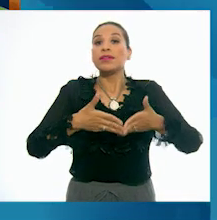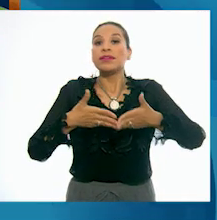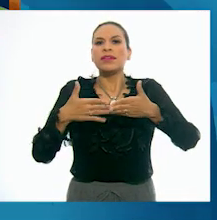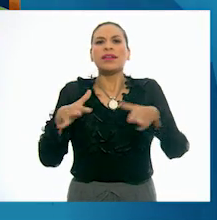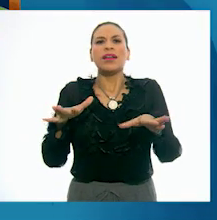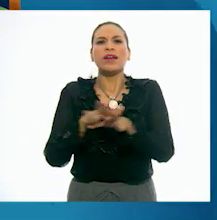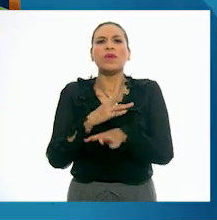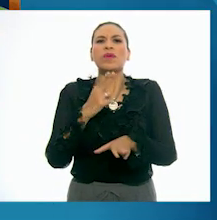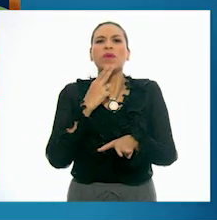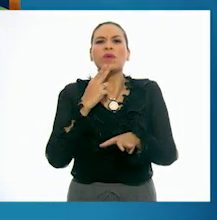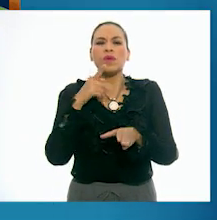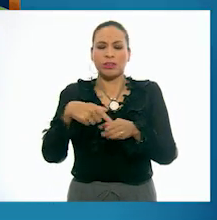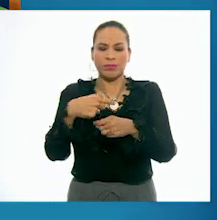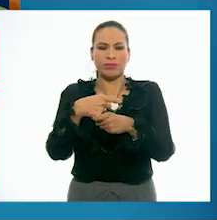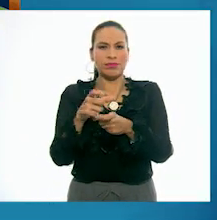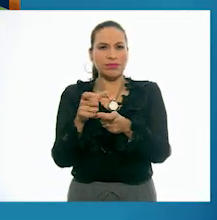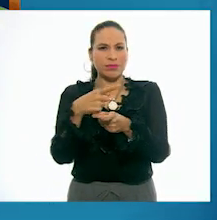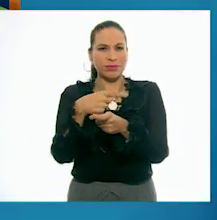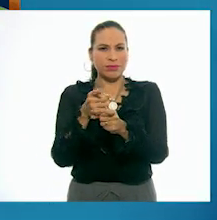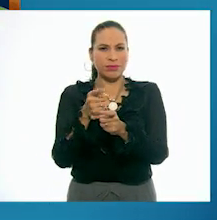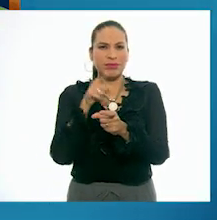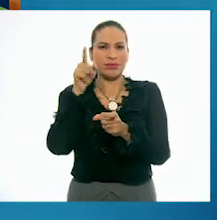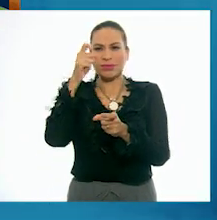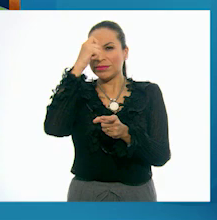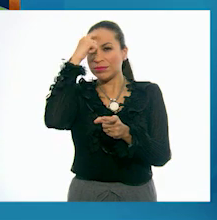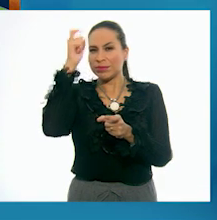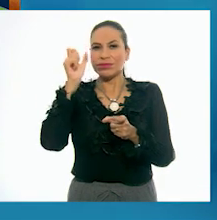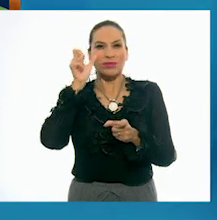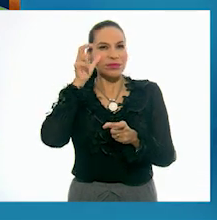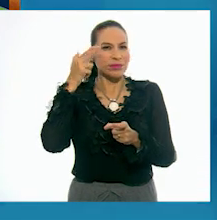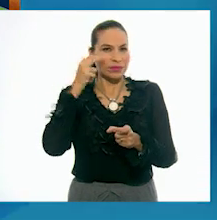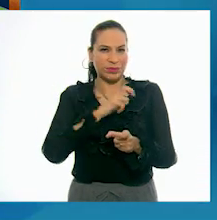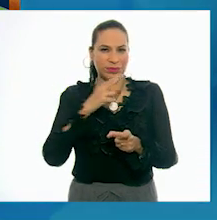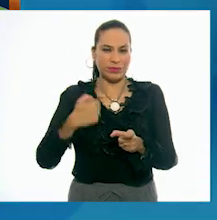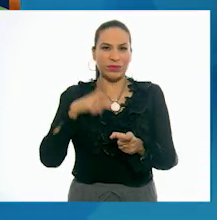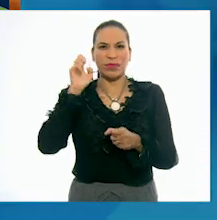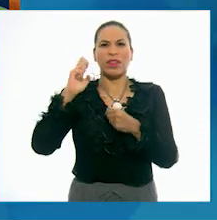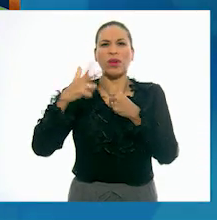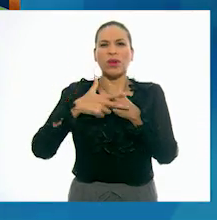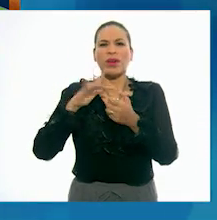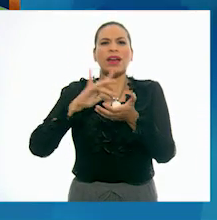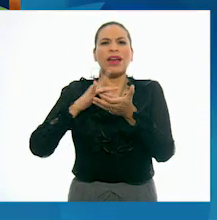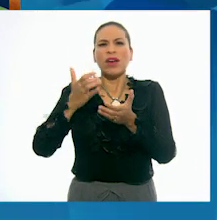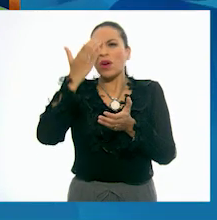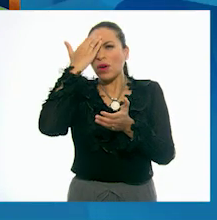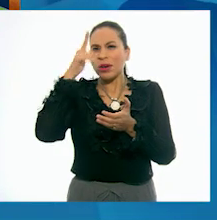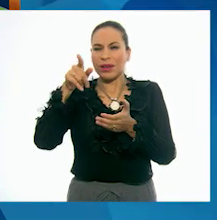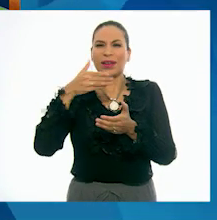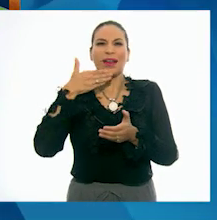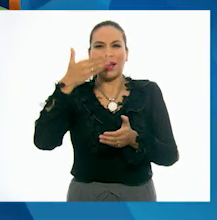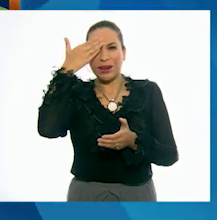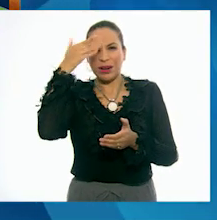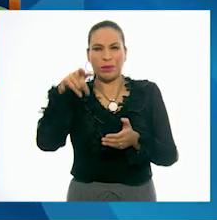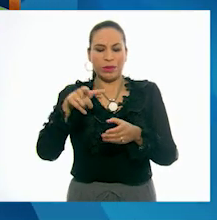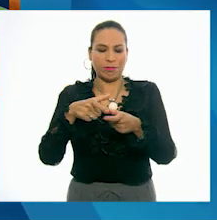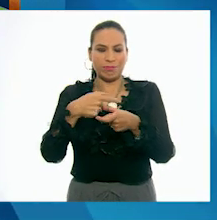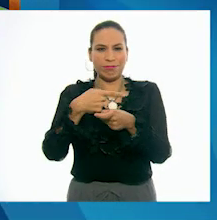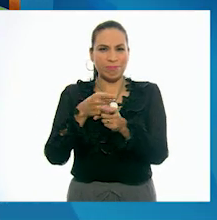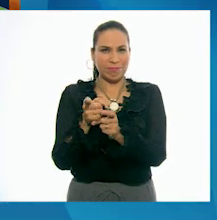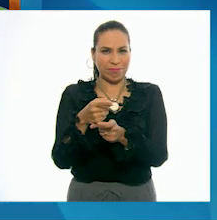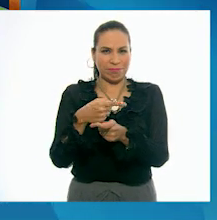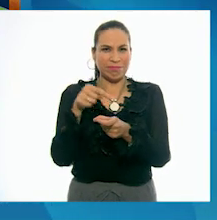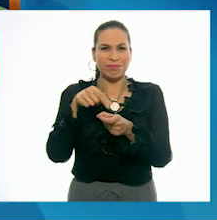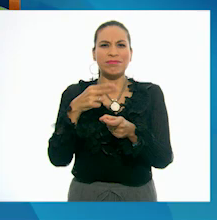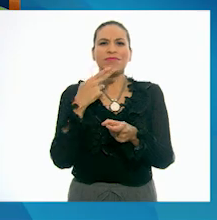cambió con el uso de la brújula, un invento chino que los europeos conocieron gracias a los árabes. Se trataba de un instrumento de